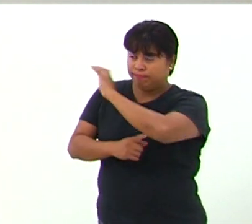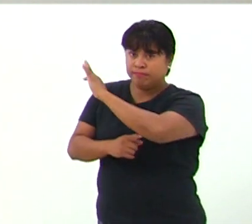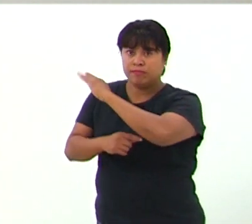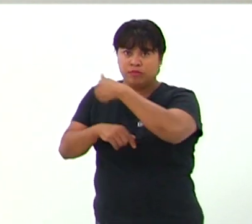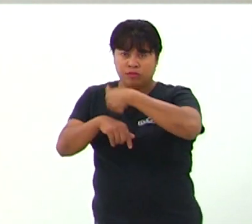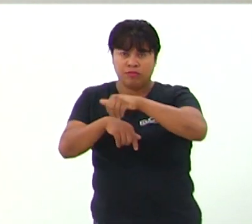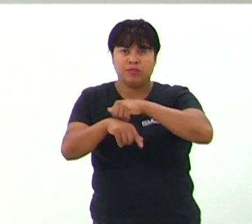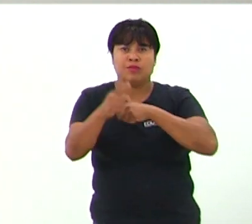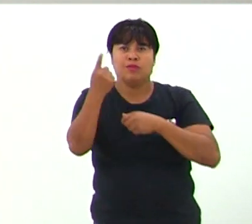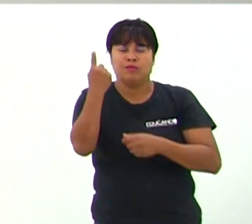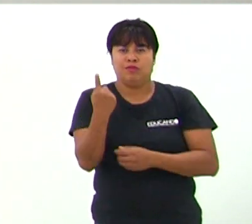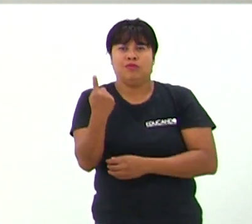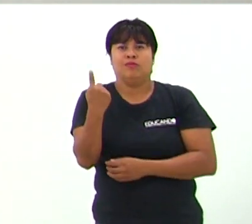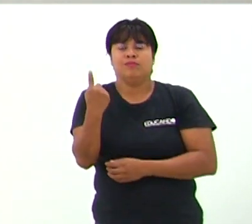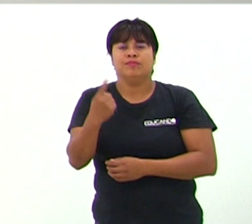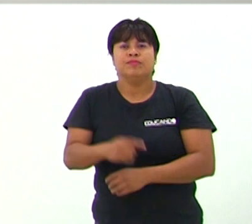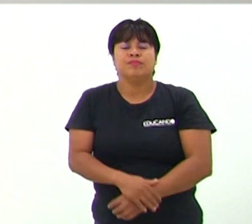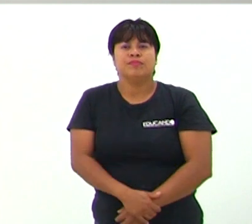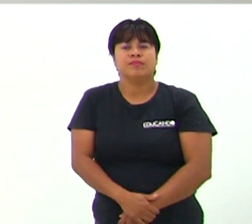número 1.